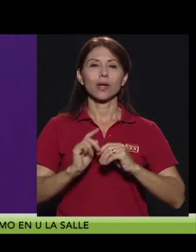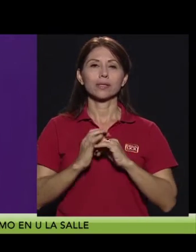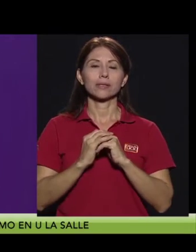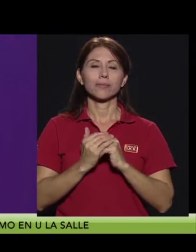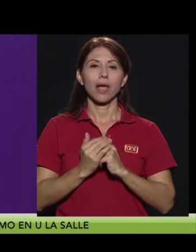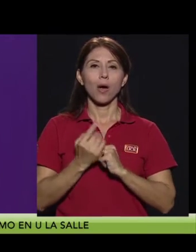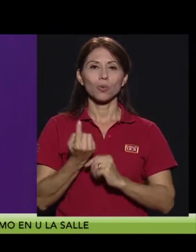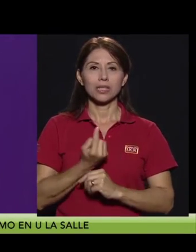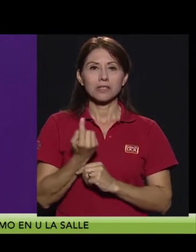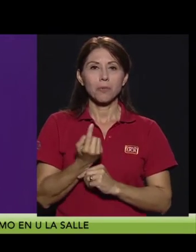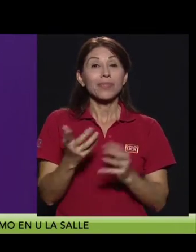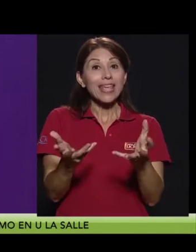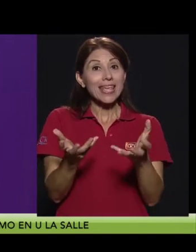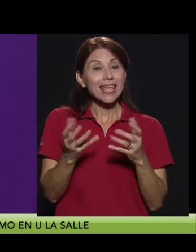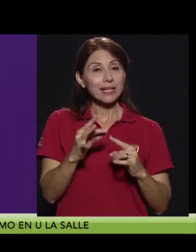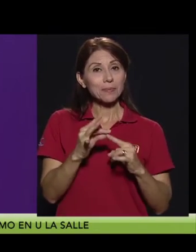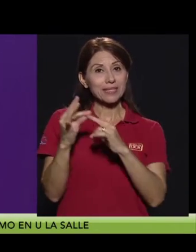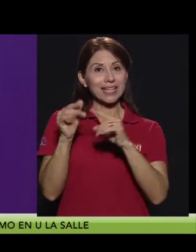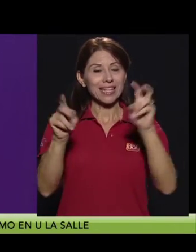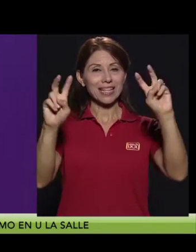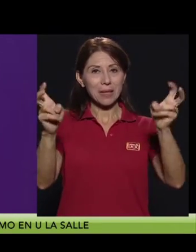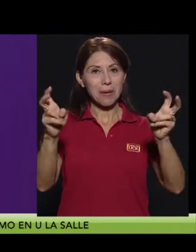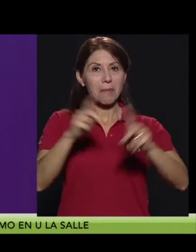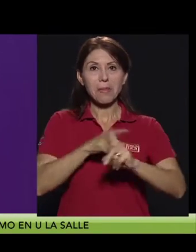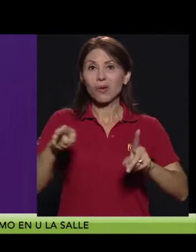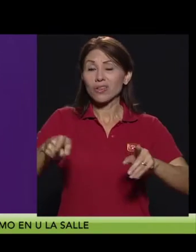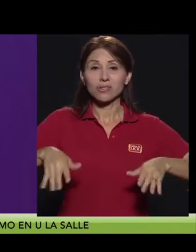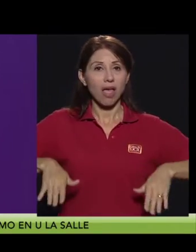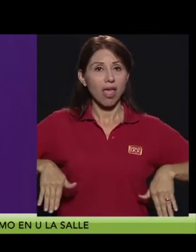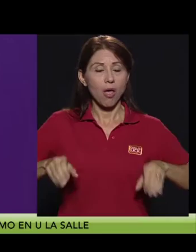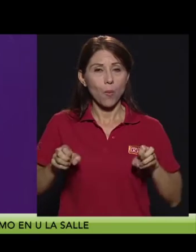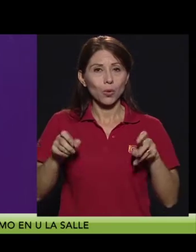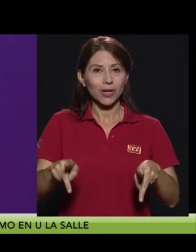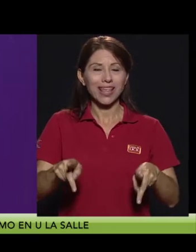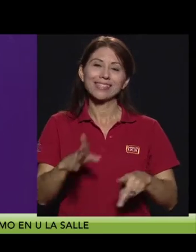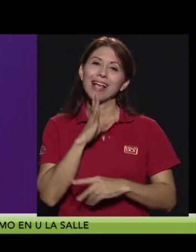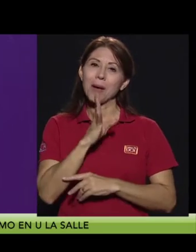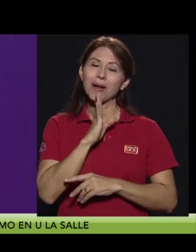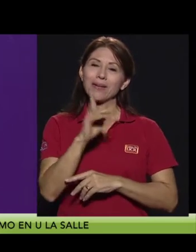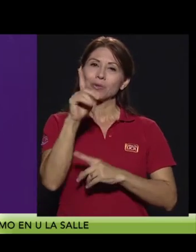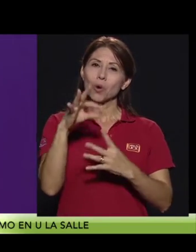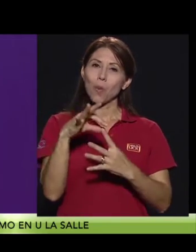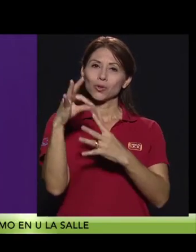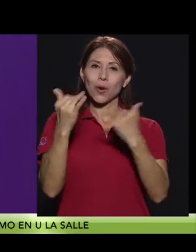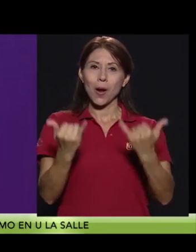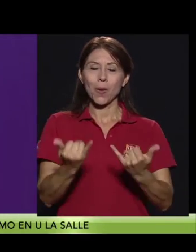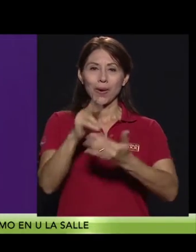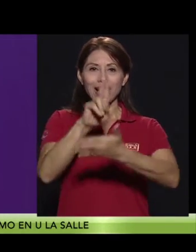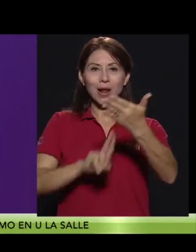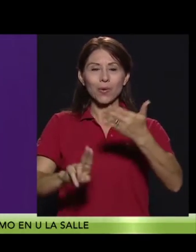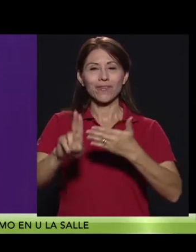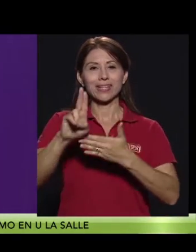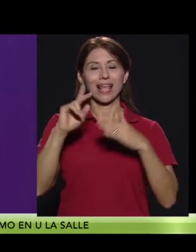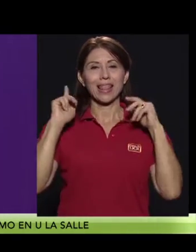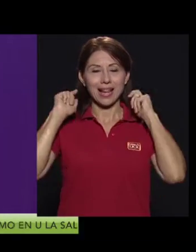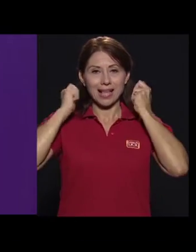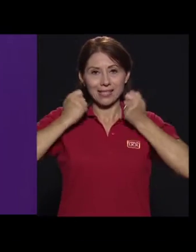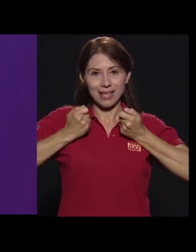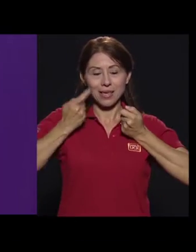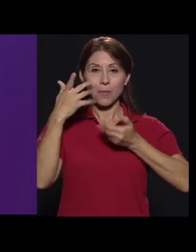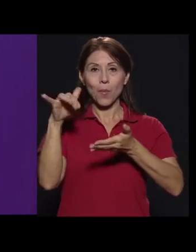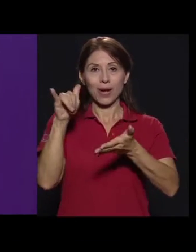autismo y que desean especializarse en este tema y no cuentan con esas oportunidades. Vamos a hablarle de una opción que usted tiene ahora en la Universidad de La Salle.